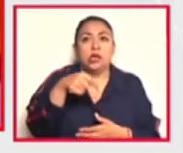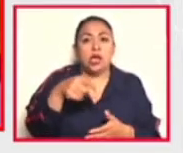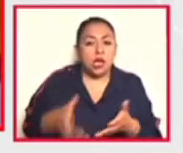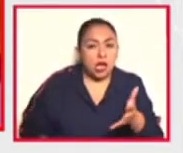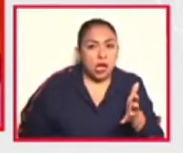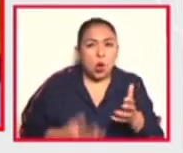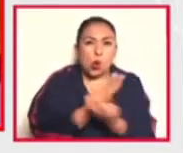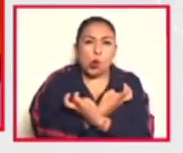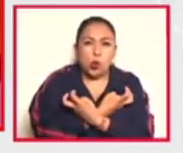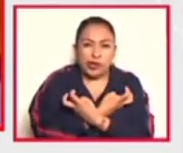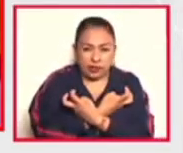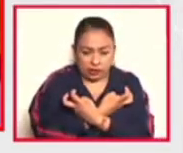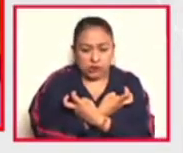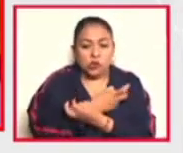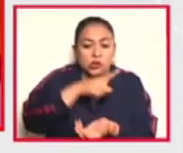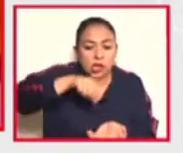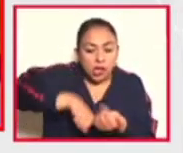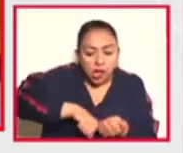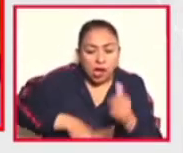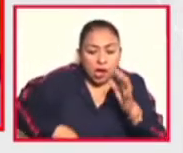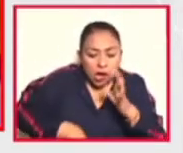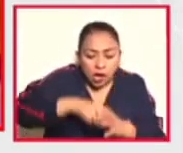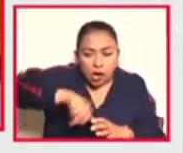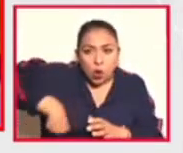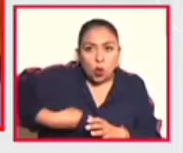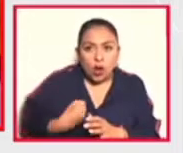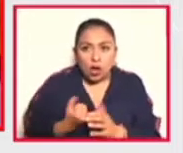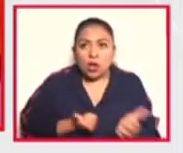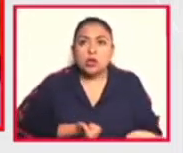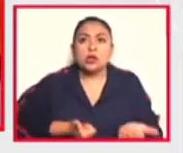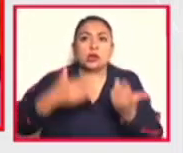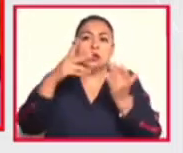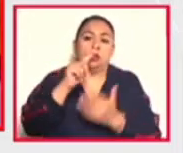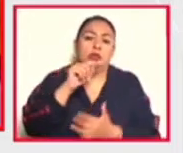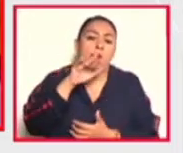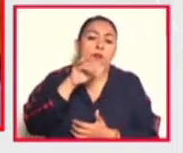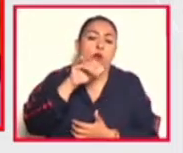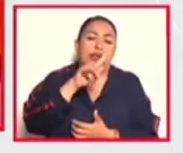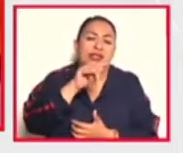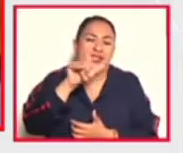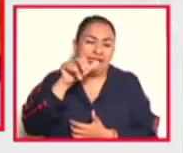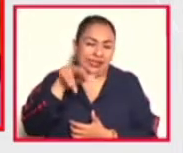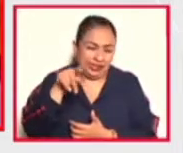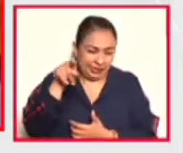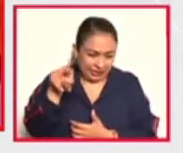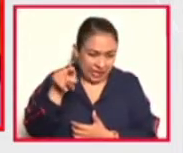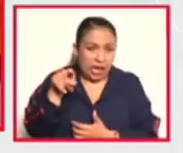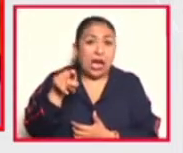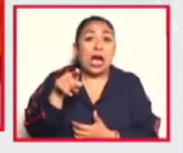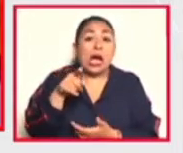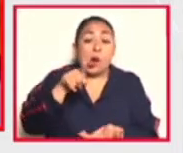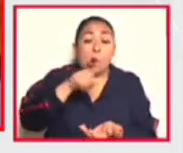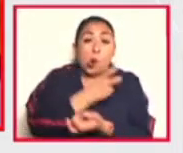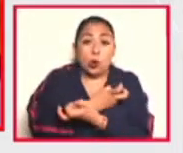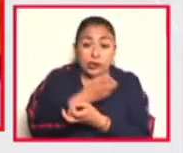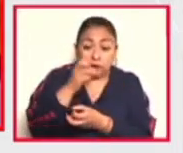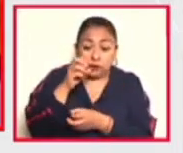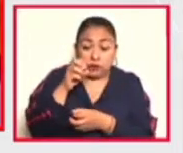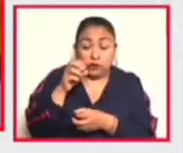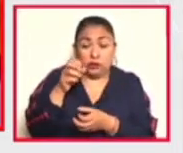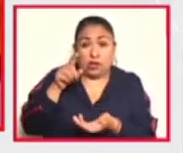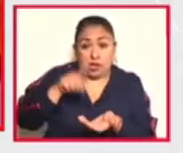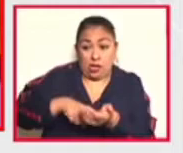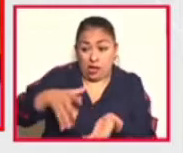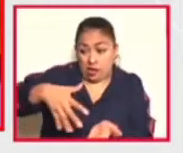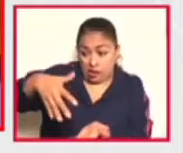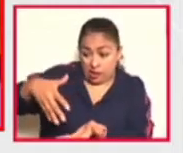que guardaba Mictlantecuhtli, los llevó a Tamoanchán, sangró su pene sobre los huesos que había recogido y así